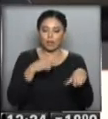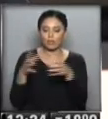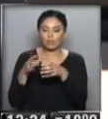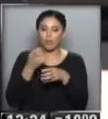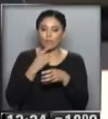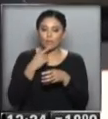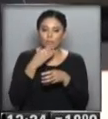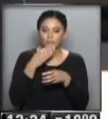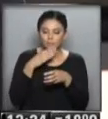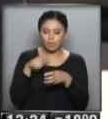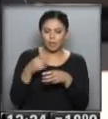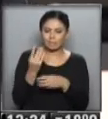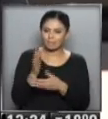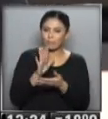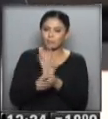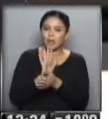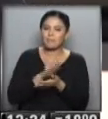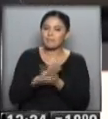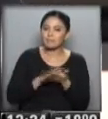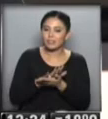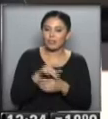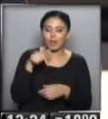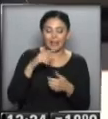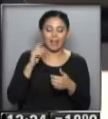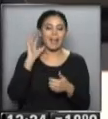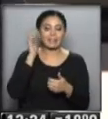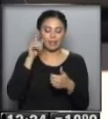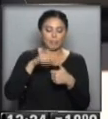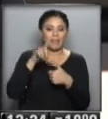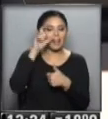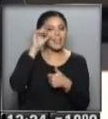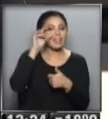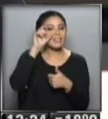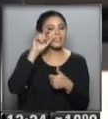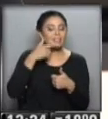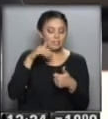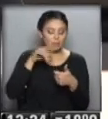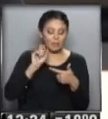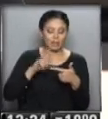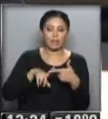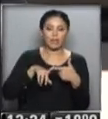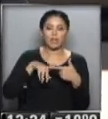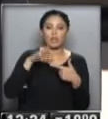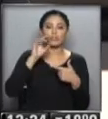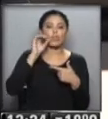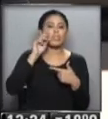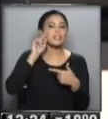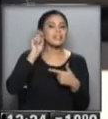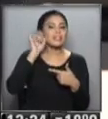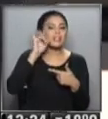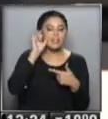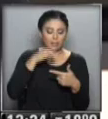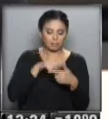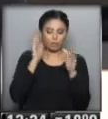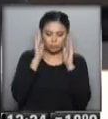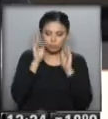que es un misterio. Lo único que se sabe es que Riquelme, Ledesma, Herbes y Clemente Rodríguez ni siquiera están concentrados,